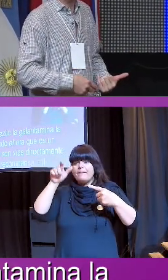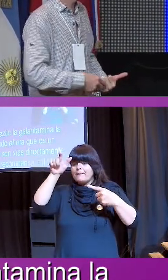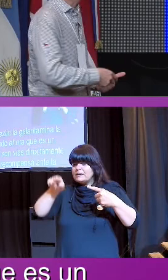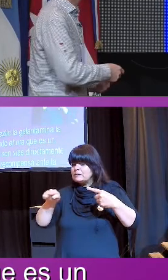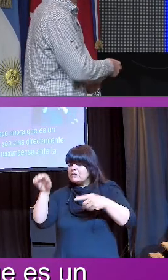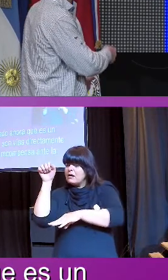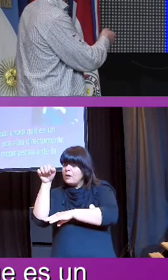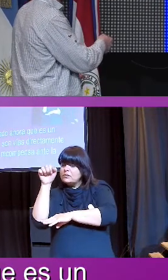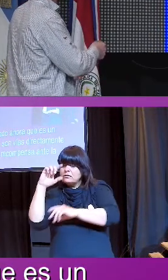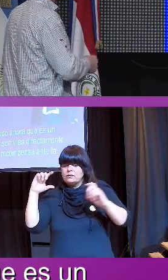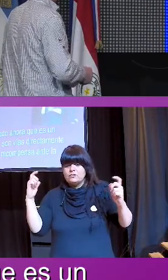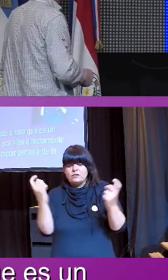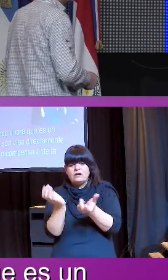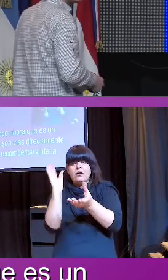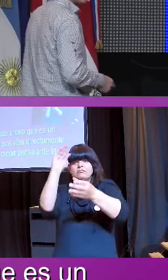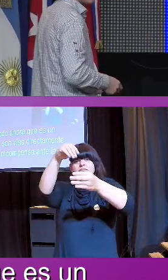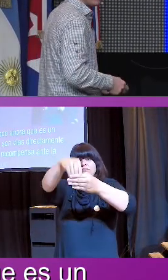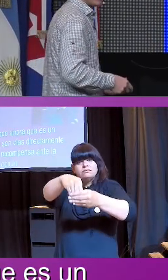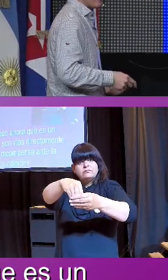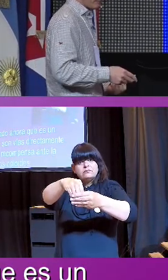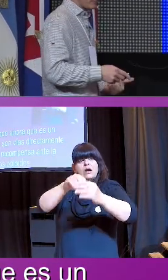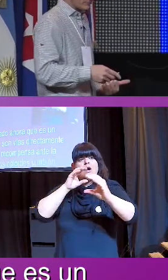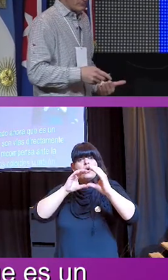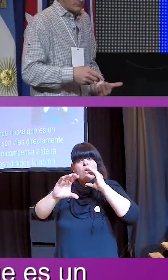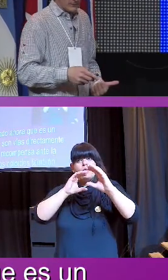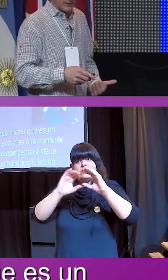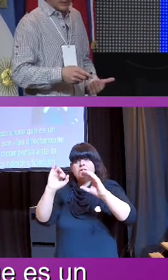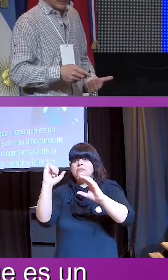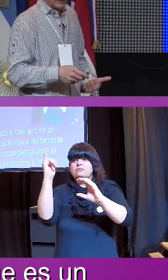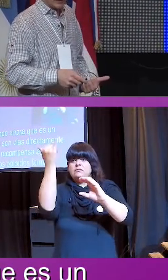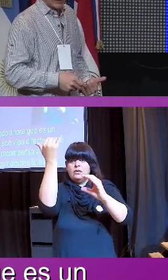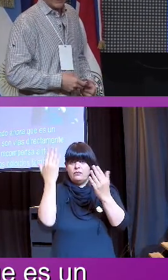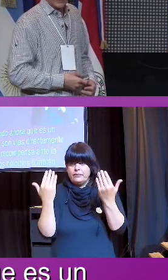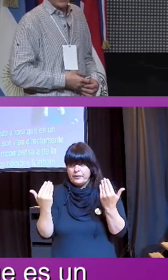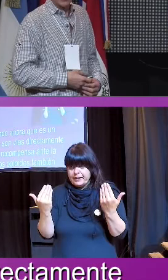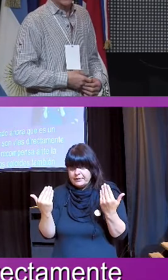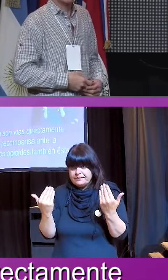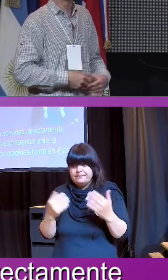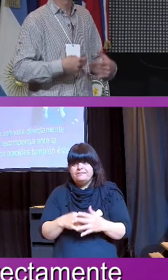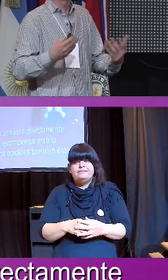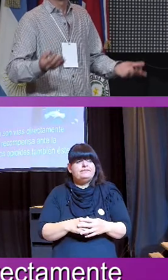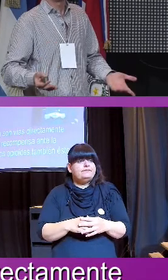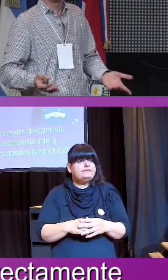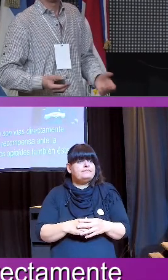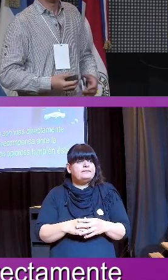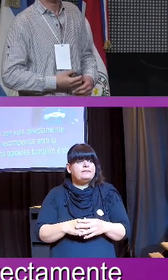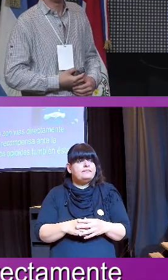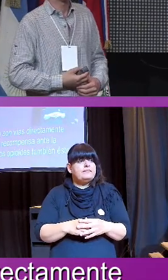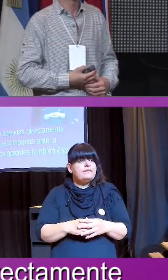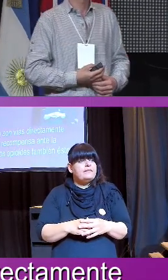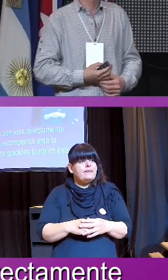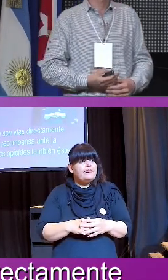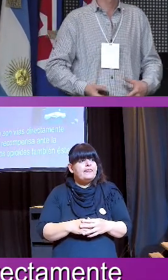interacción con otros. Moduladores opioides también, que tiene que ver eso con